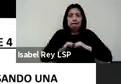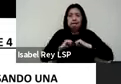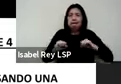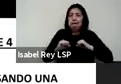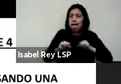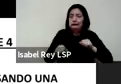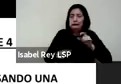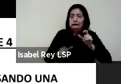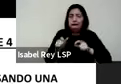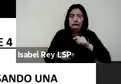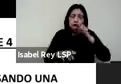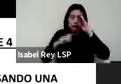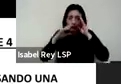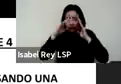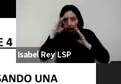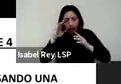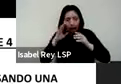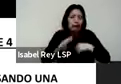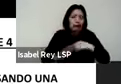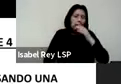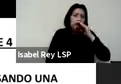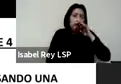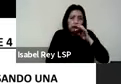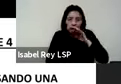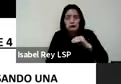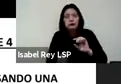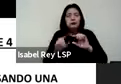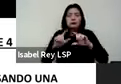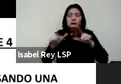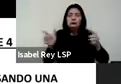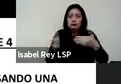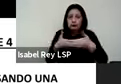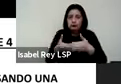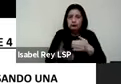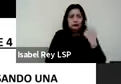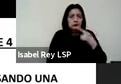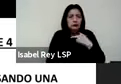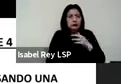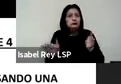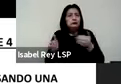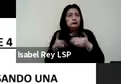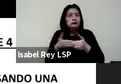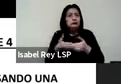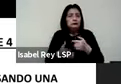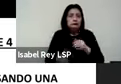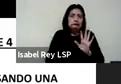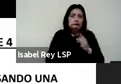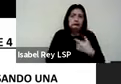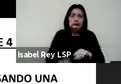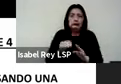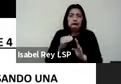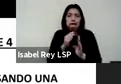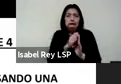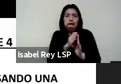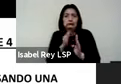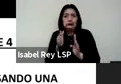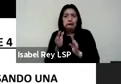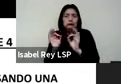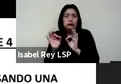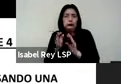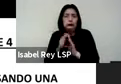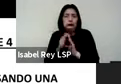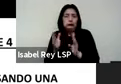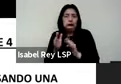gente jadeando, respirando en un lugar cerrado. Un restaurante cerrado ya es de moderado o alto riesgo.